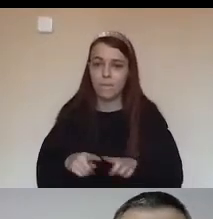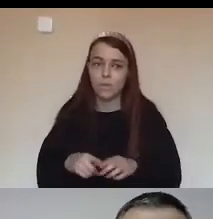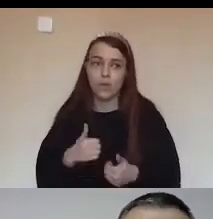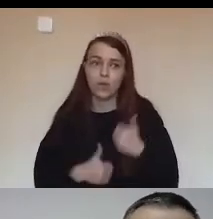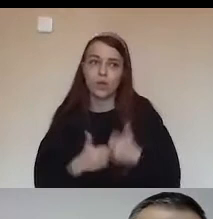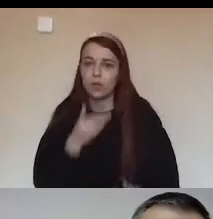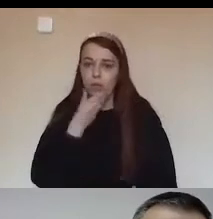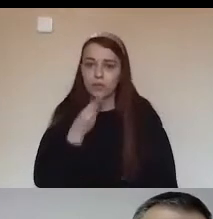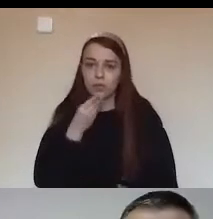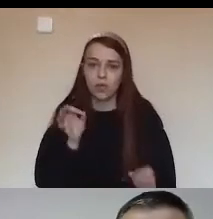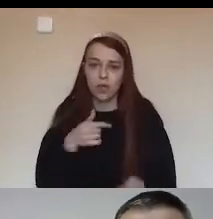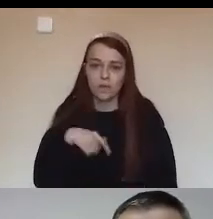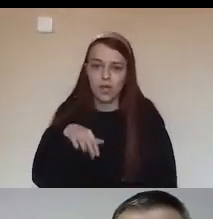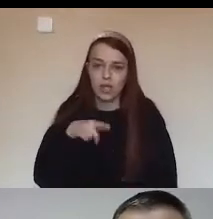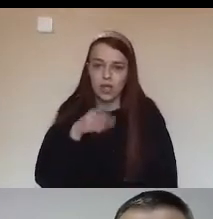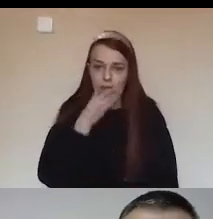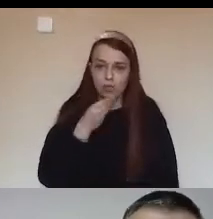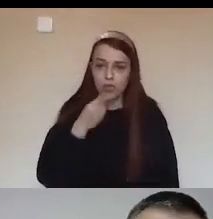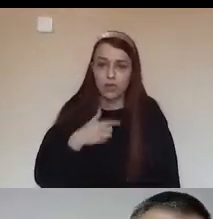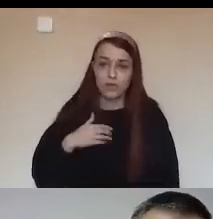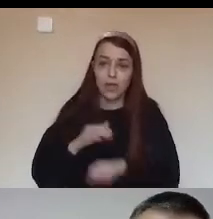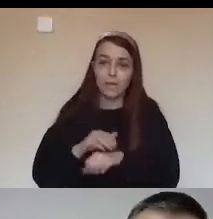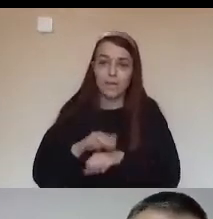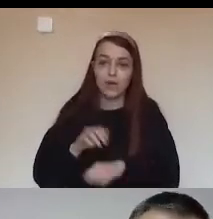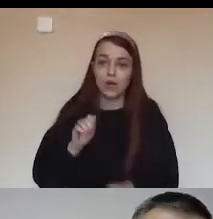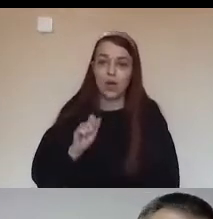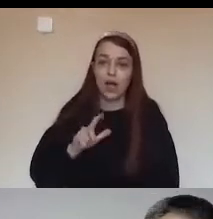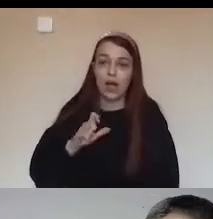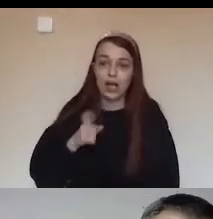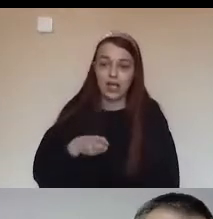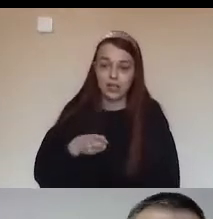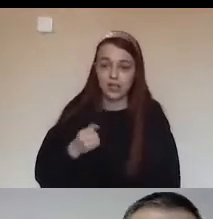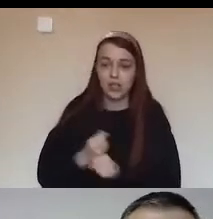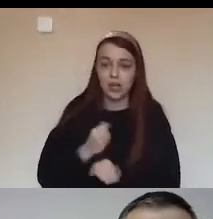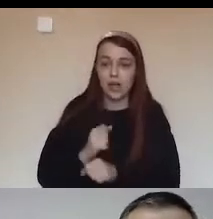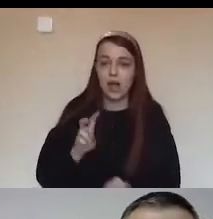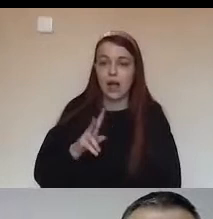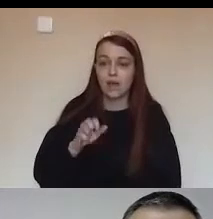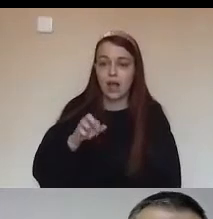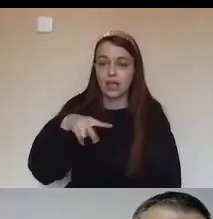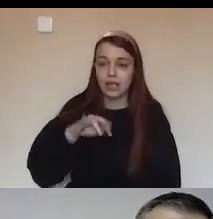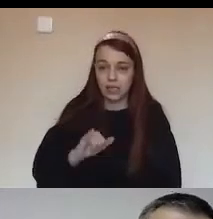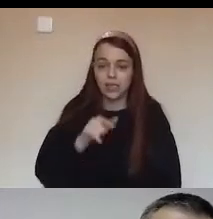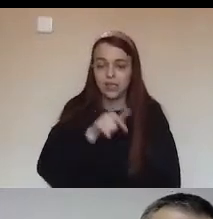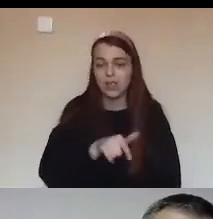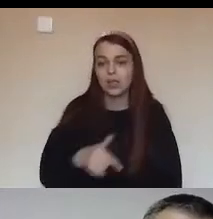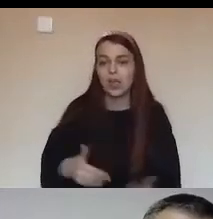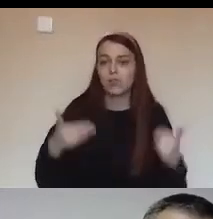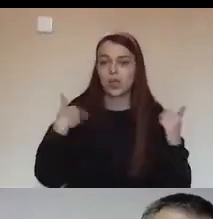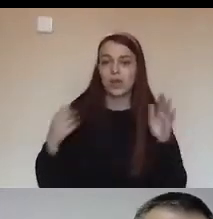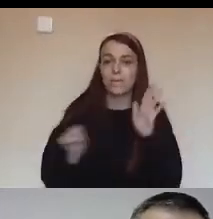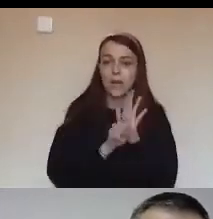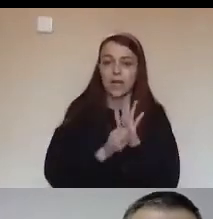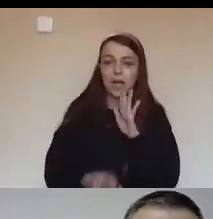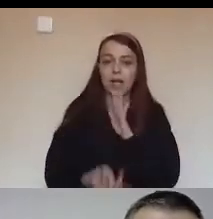encanta esta escalera. Como dice nuestro amigo Alex Dobaño de Avanti Avanti, creador de la marca Vila Museu, pues una cosa